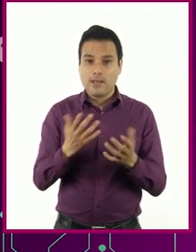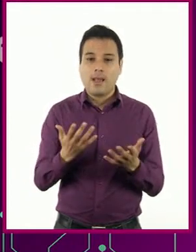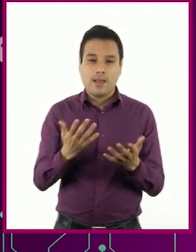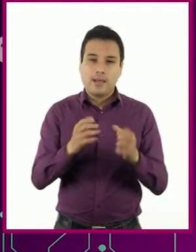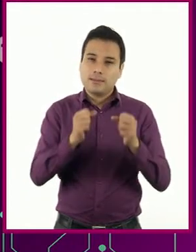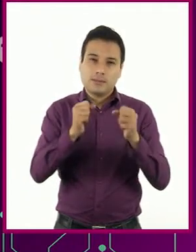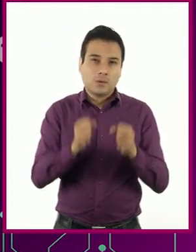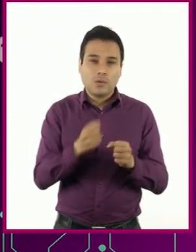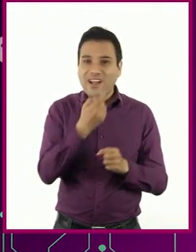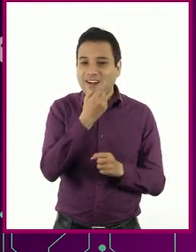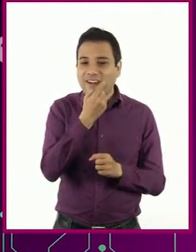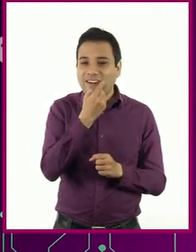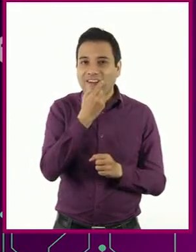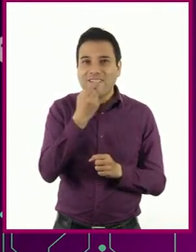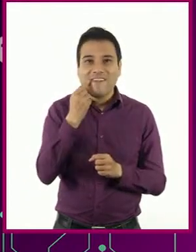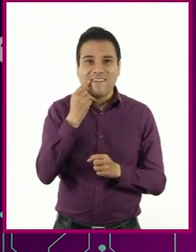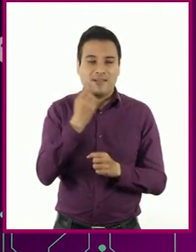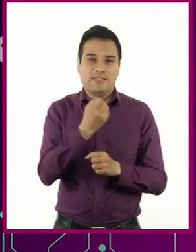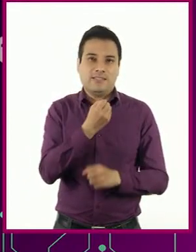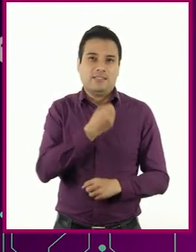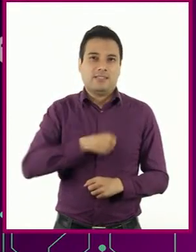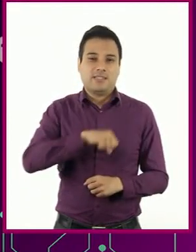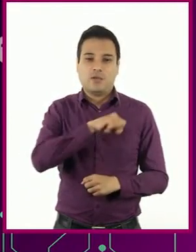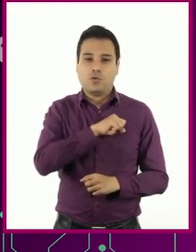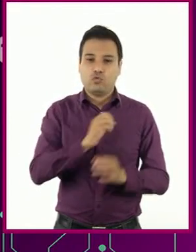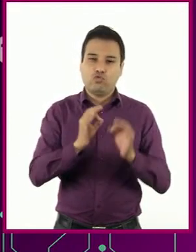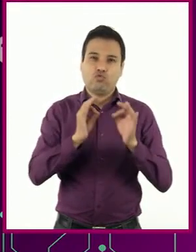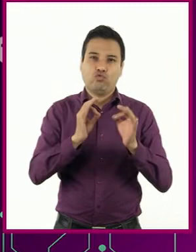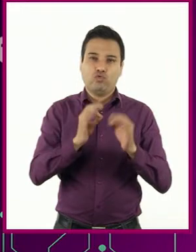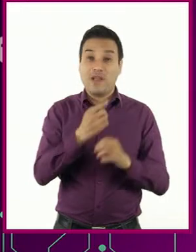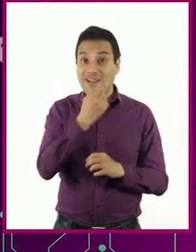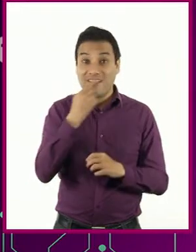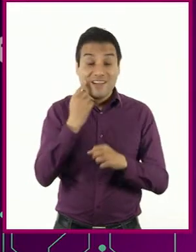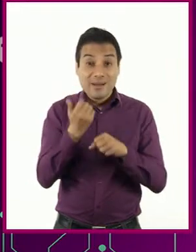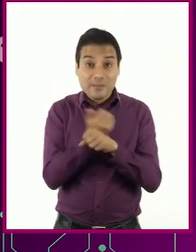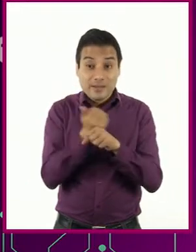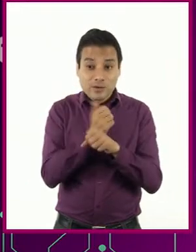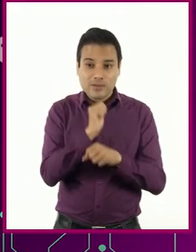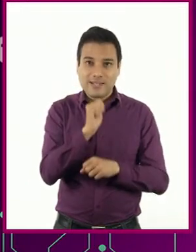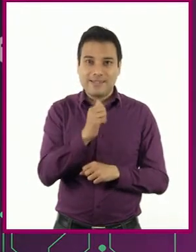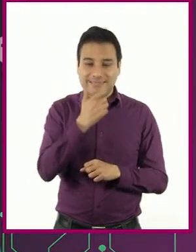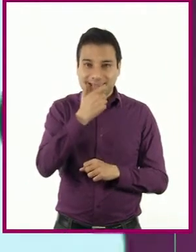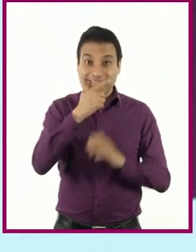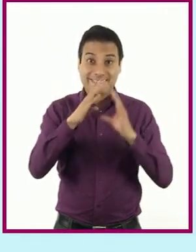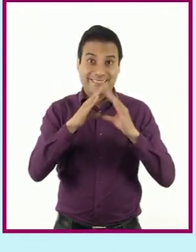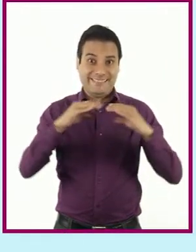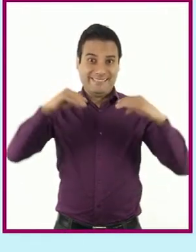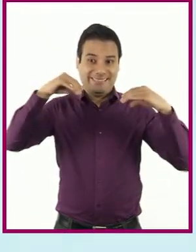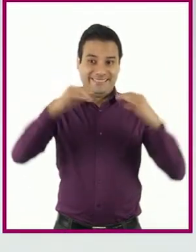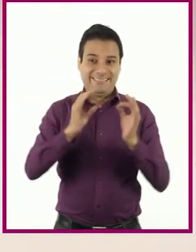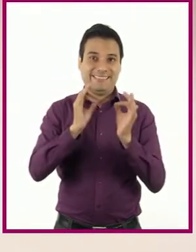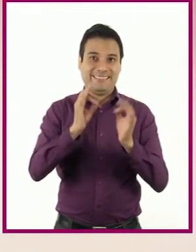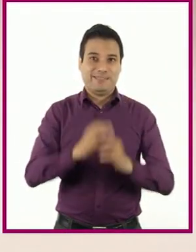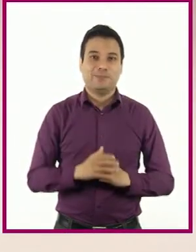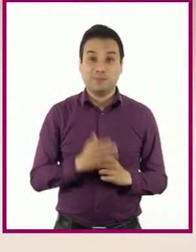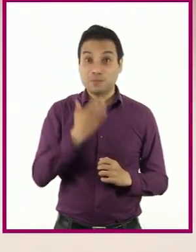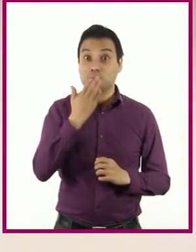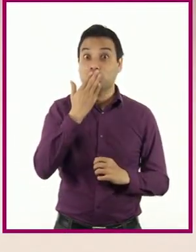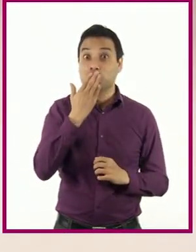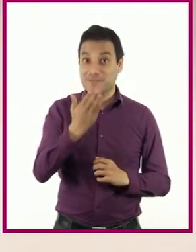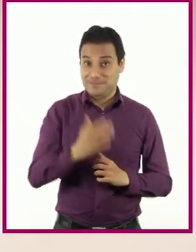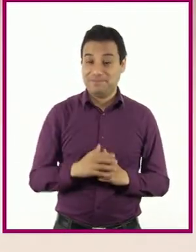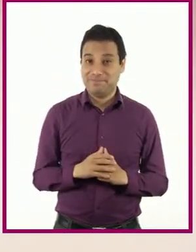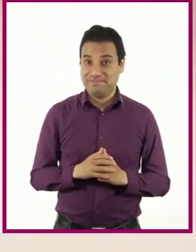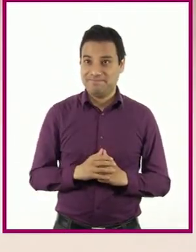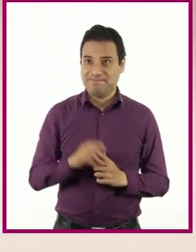que mi dentadura estará sana, libre de pigmentación y mi sonrisa de 10. Muy bien.